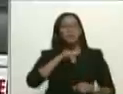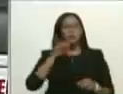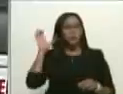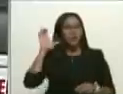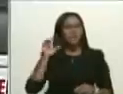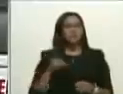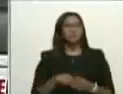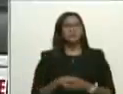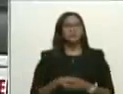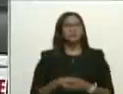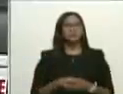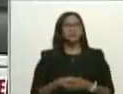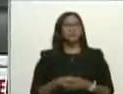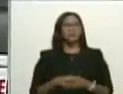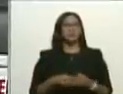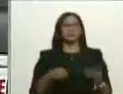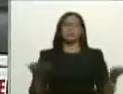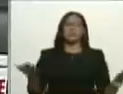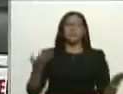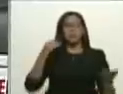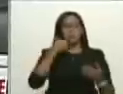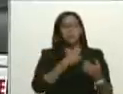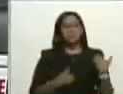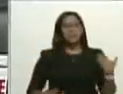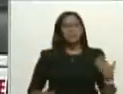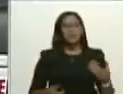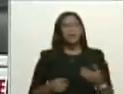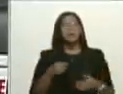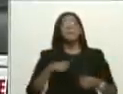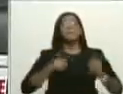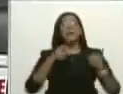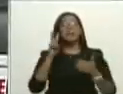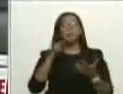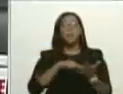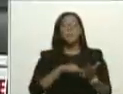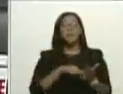entregó, entiendo, presidente, más de 2.000 proyectos se entregaron.